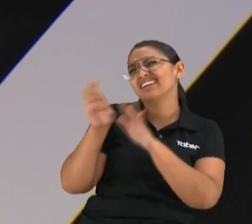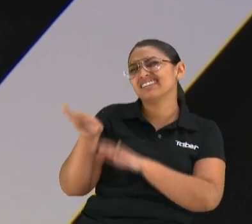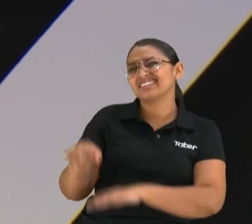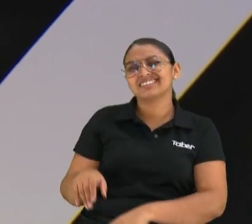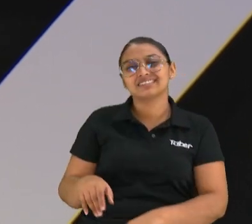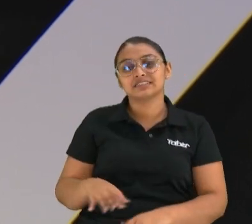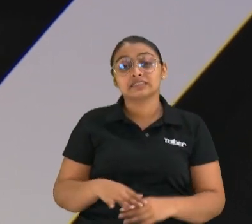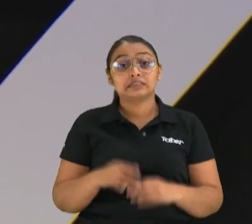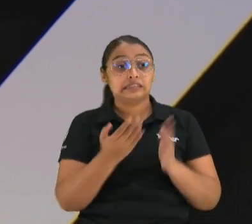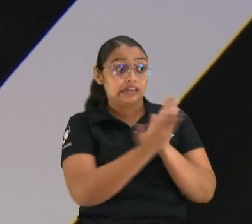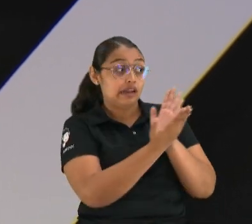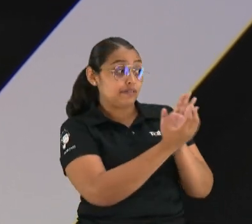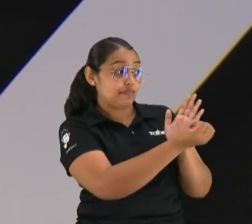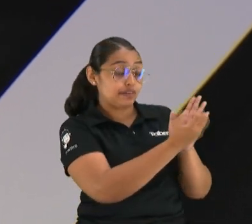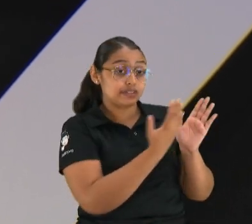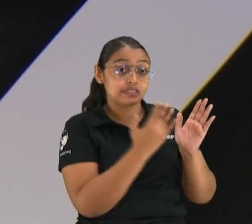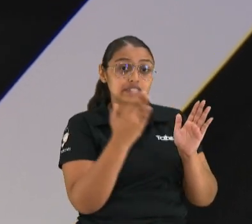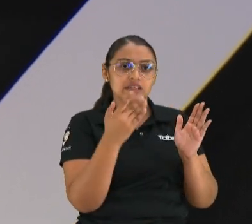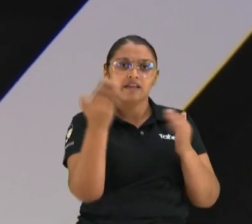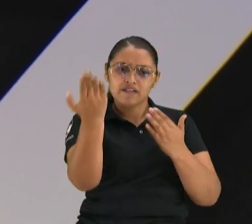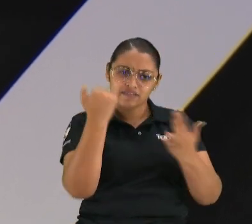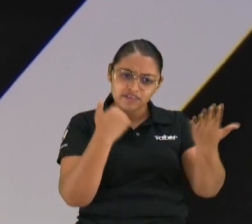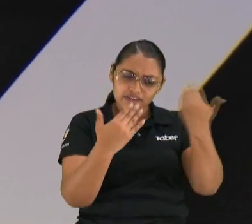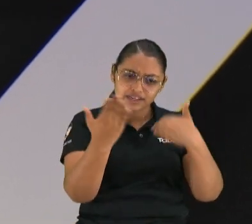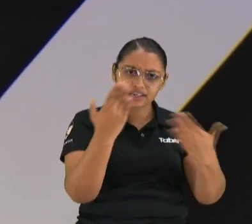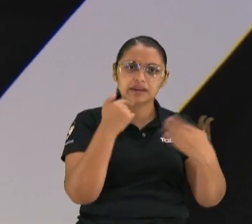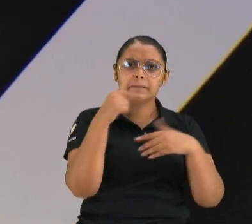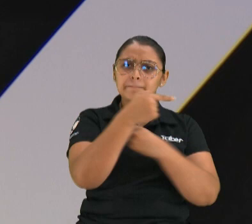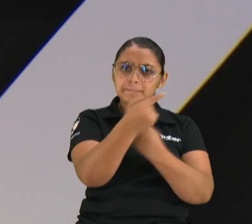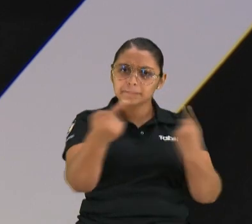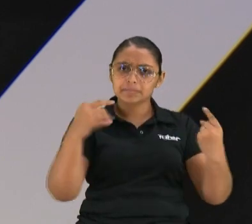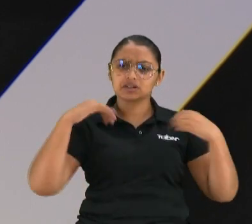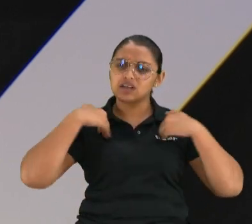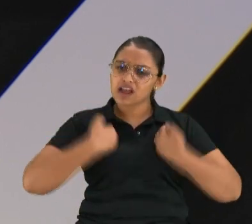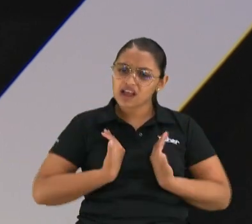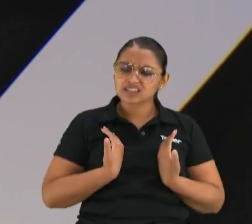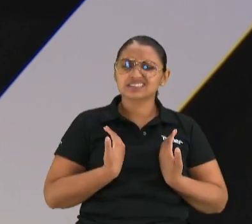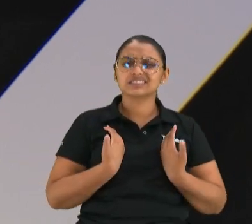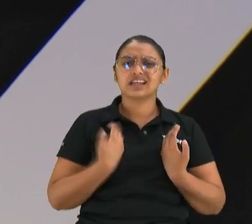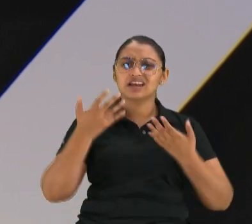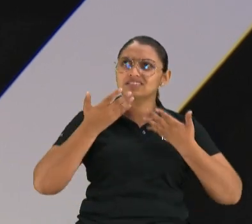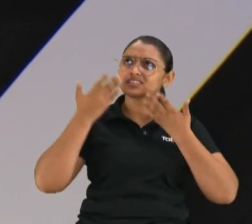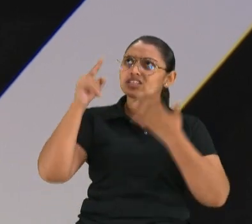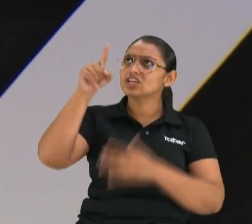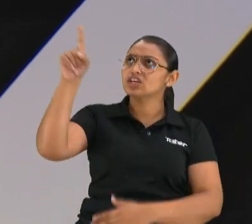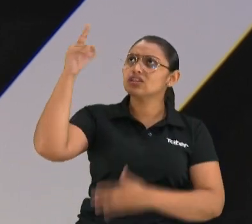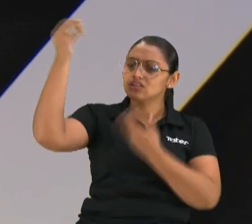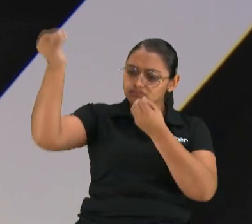venir a mí todos los que estáis trabajados y cargados dice la palabra y yo sale descansar mente reprobada